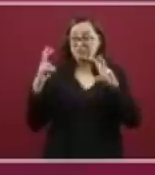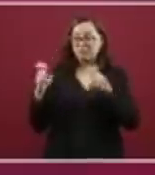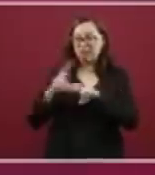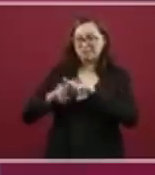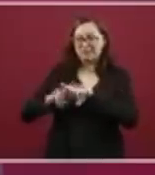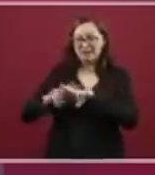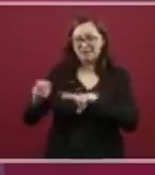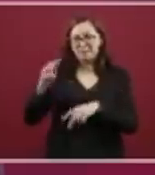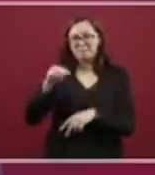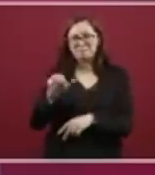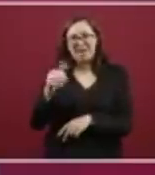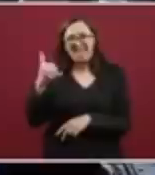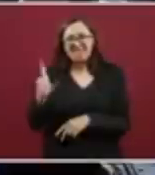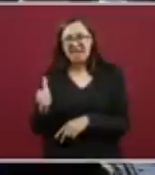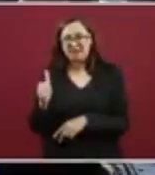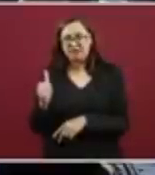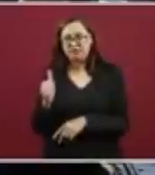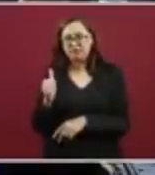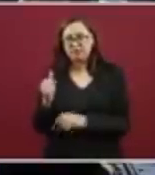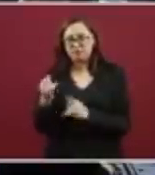Ahí les recuerdo